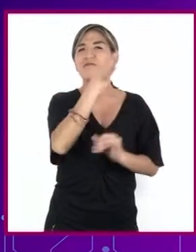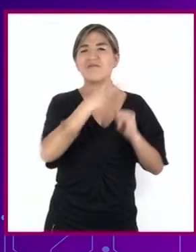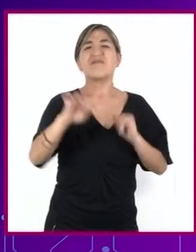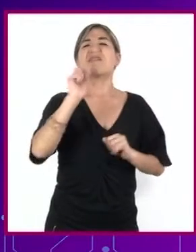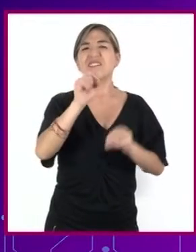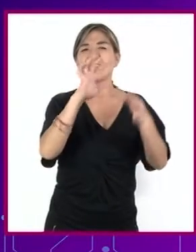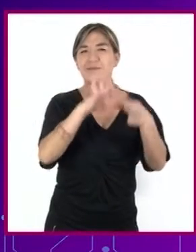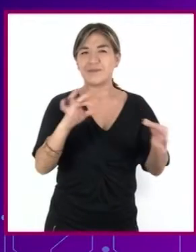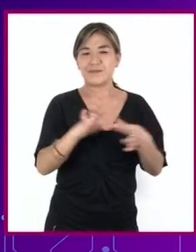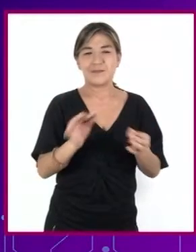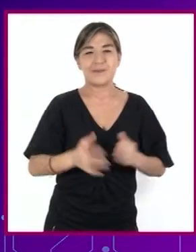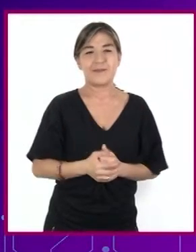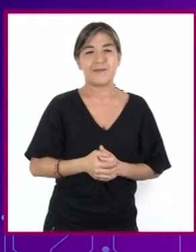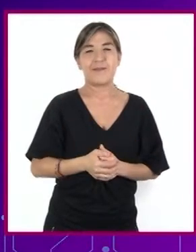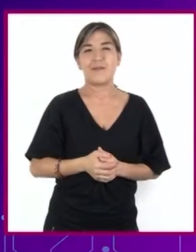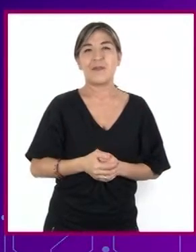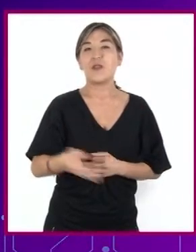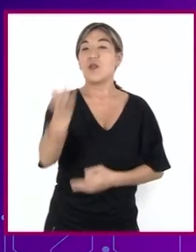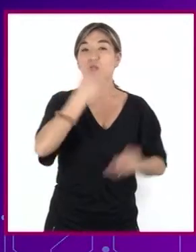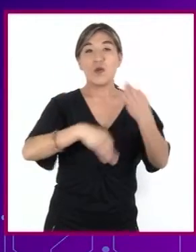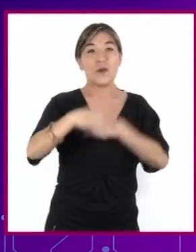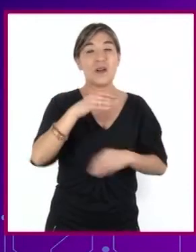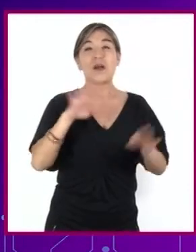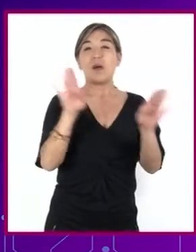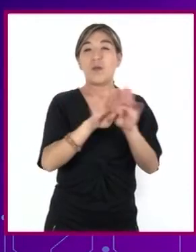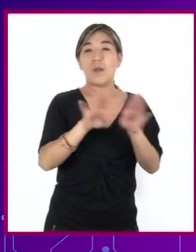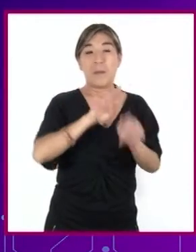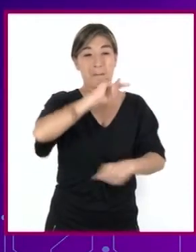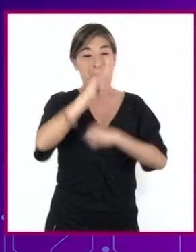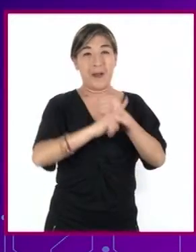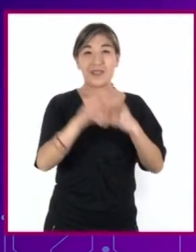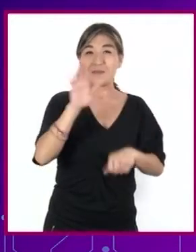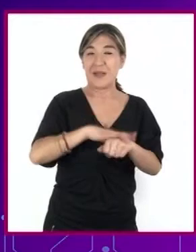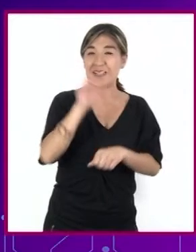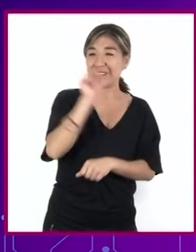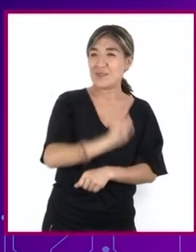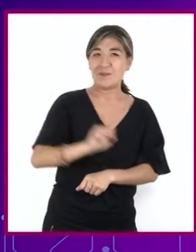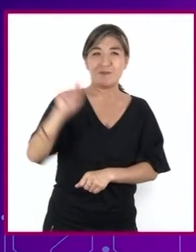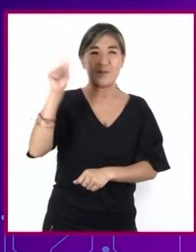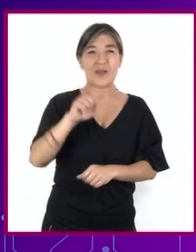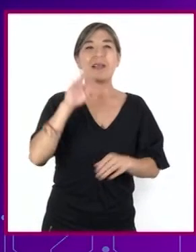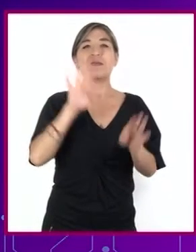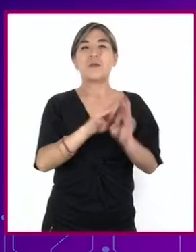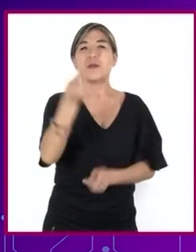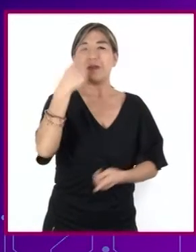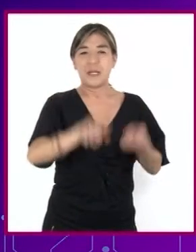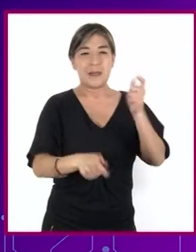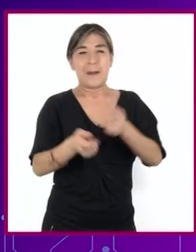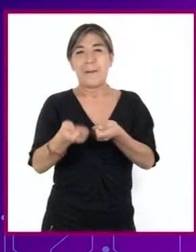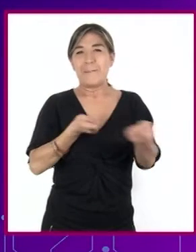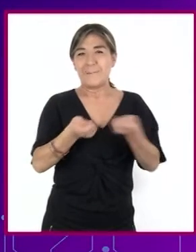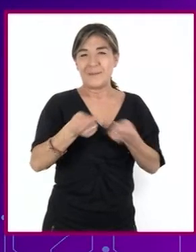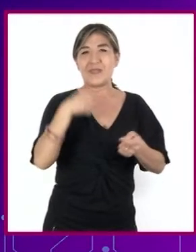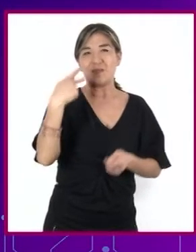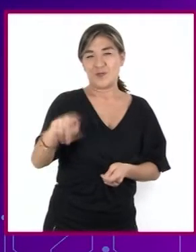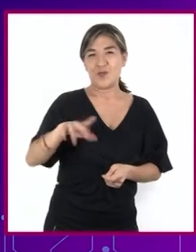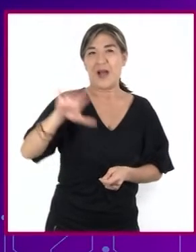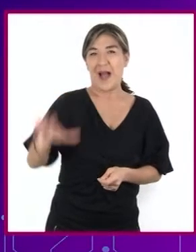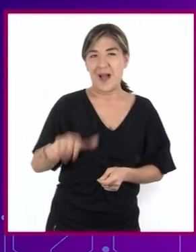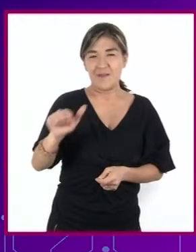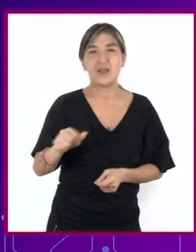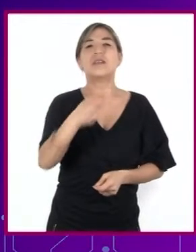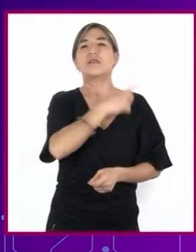que todas las potencias que ejercen derechos de soberanía o influencia en los territorios africanos